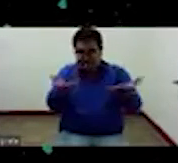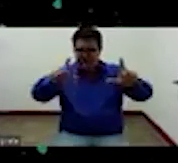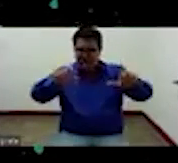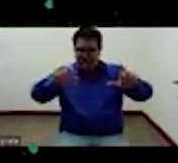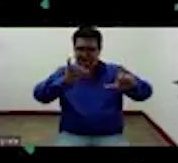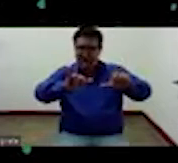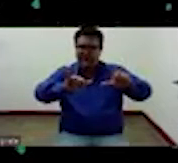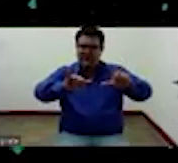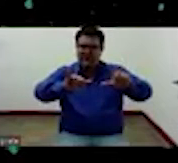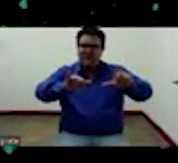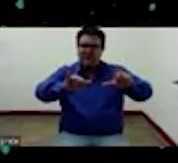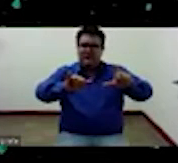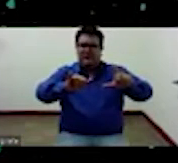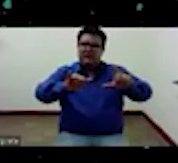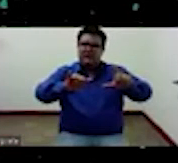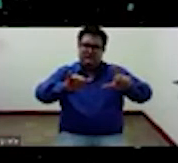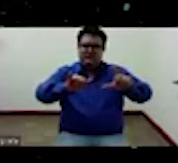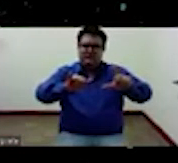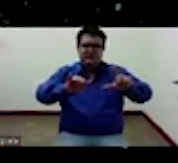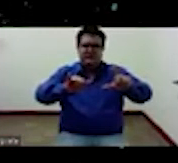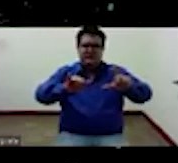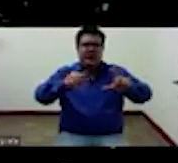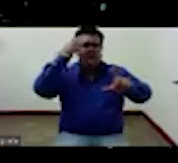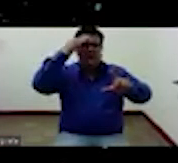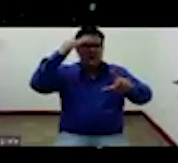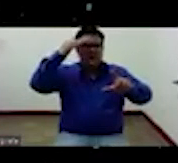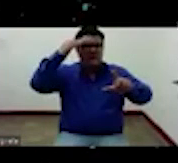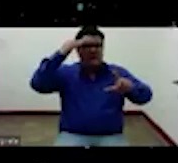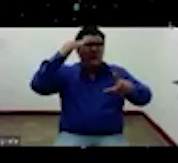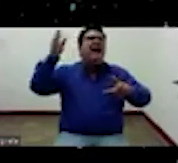logró grabar algunos fragmentos de ese acontecimiento.